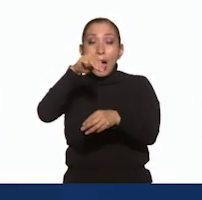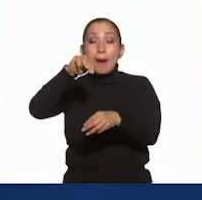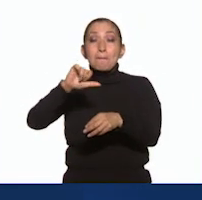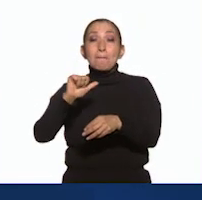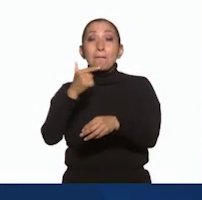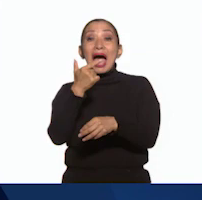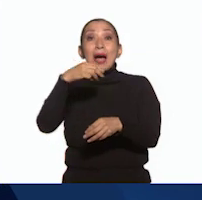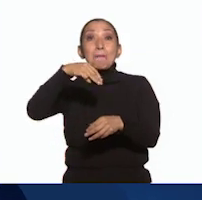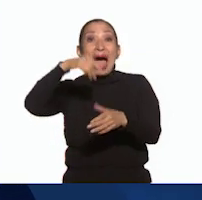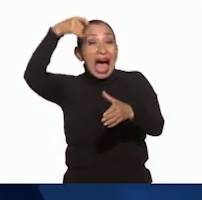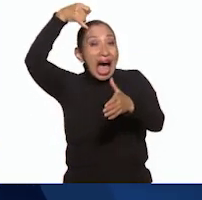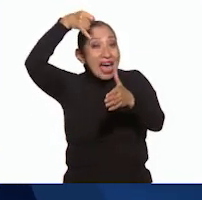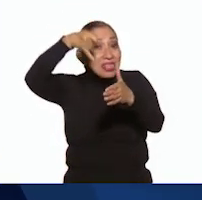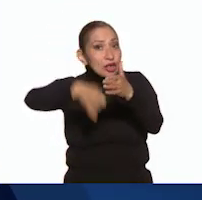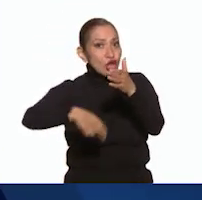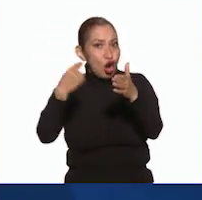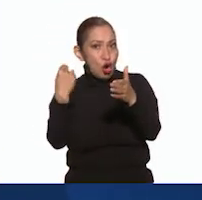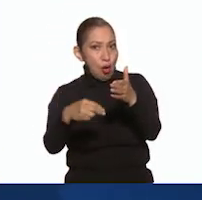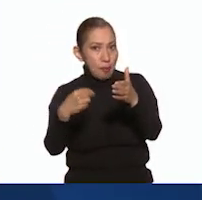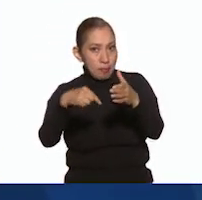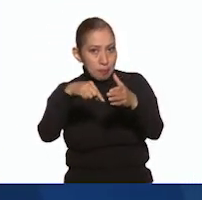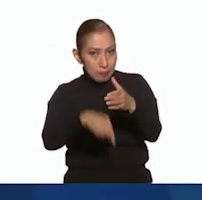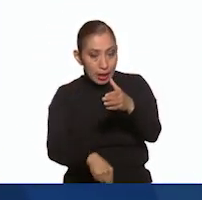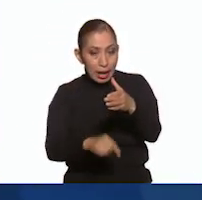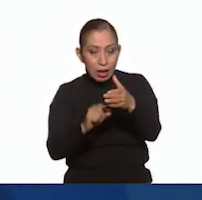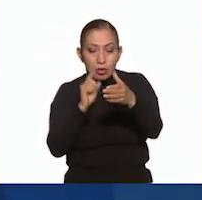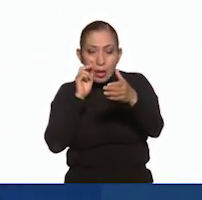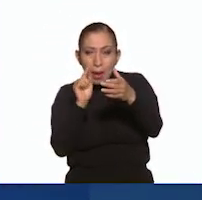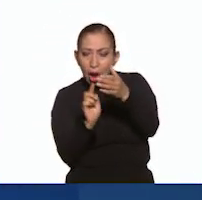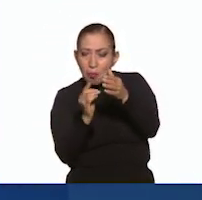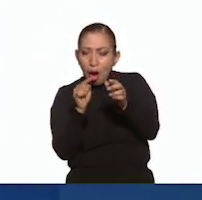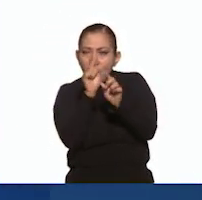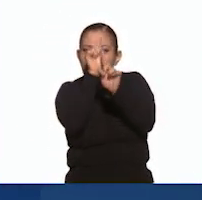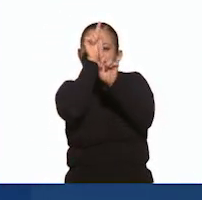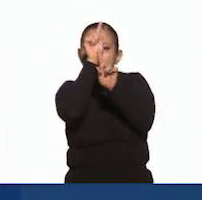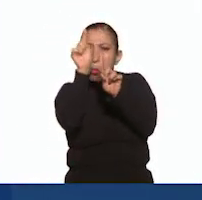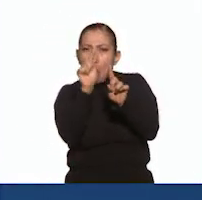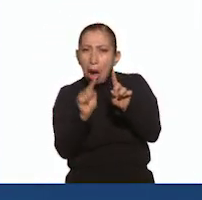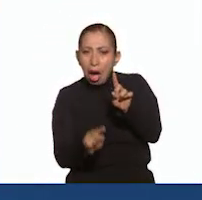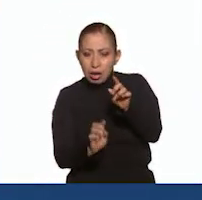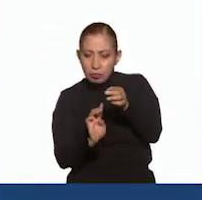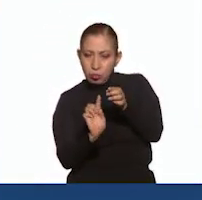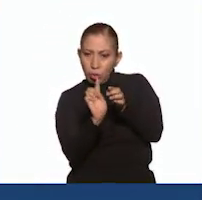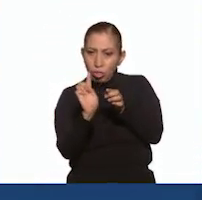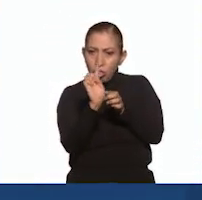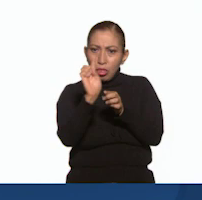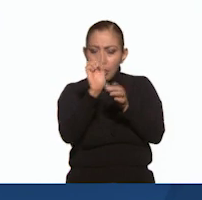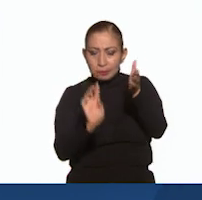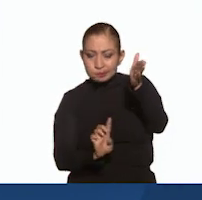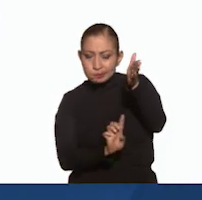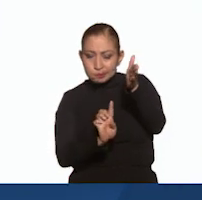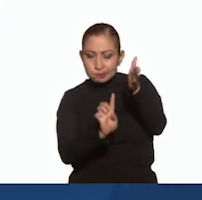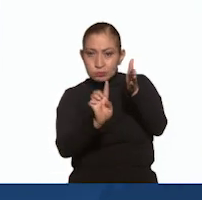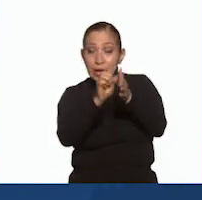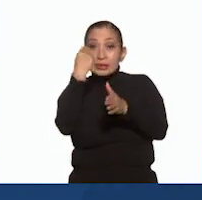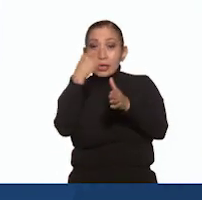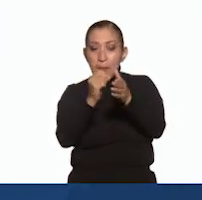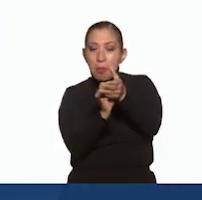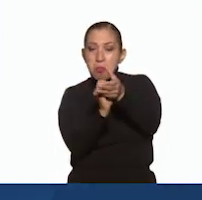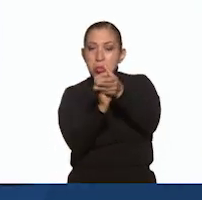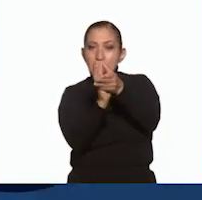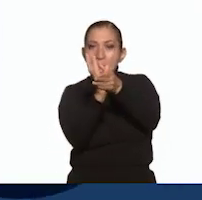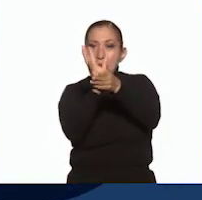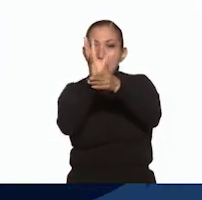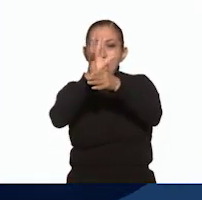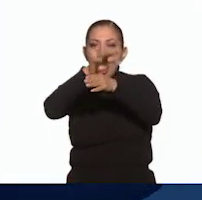que está en el interior del planeta encuentra una grieta por donde salir, se le da la actividad volcánica.